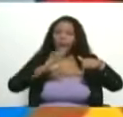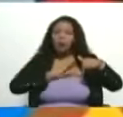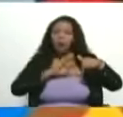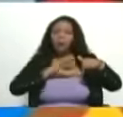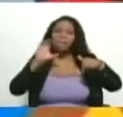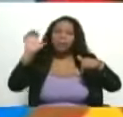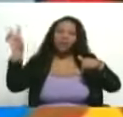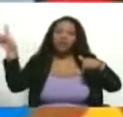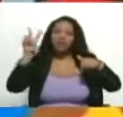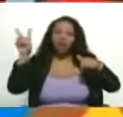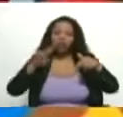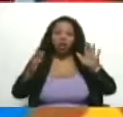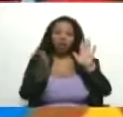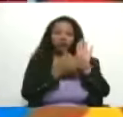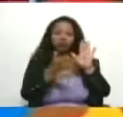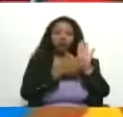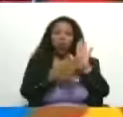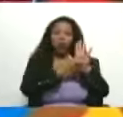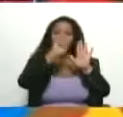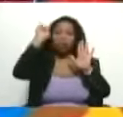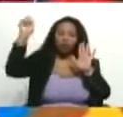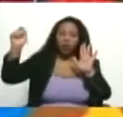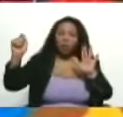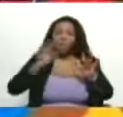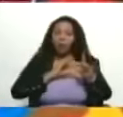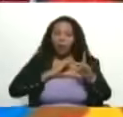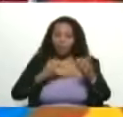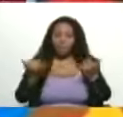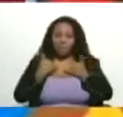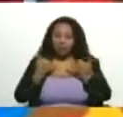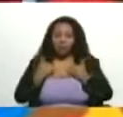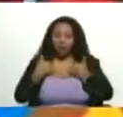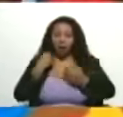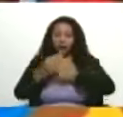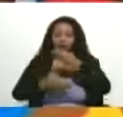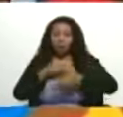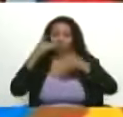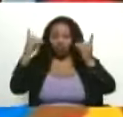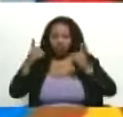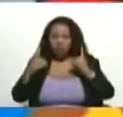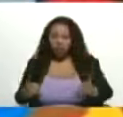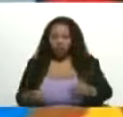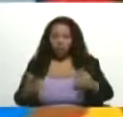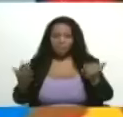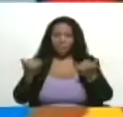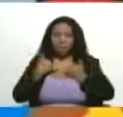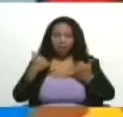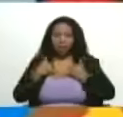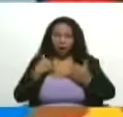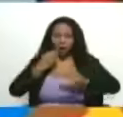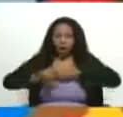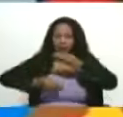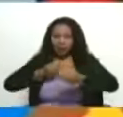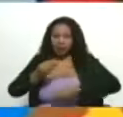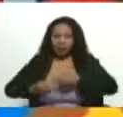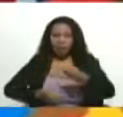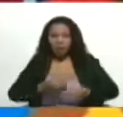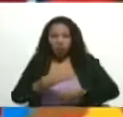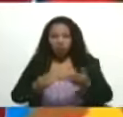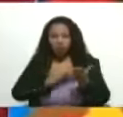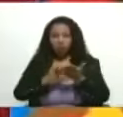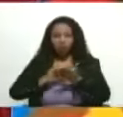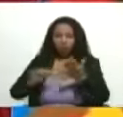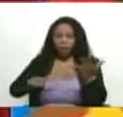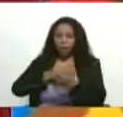patria venezolana, donde los venezolanos y las venezolanas tomamos las decisiones y los asuntos internos los arreglamos nosotros, los aquí